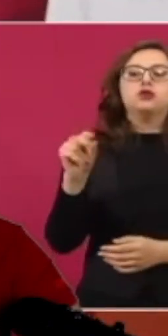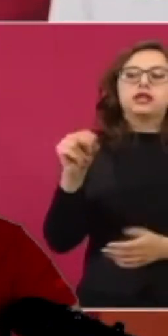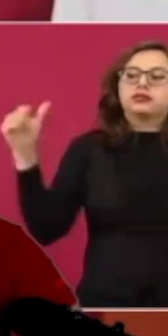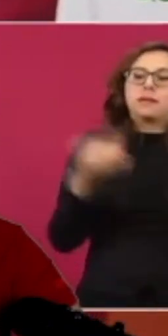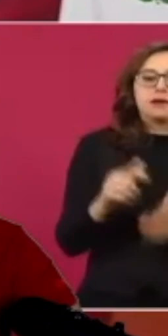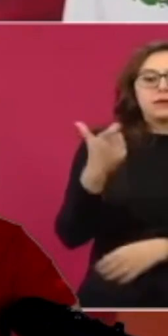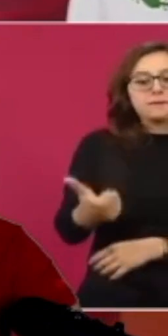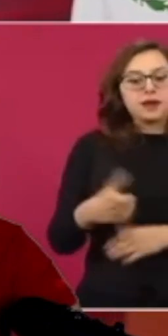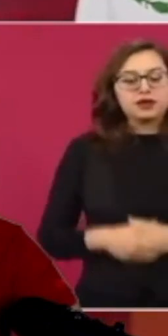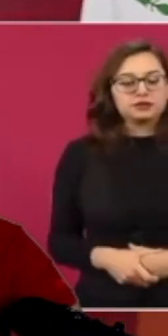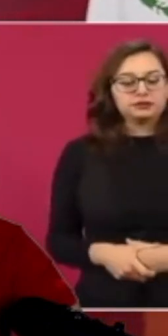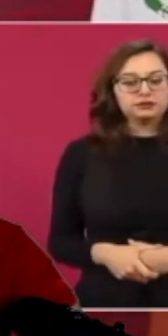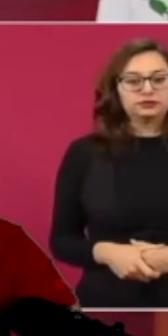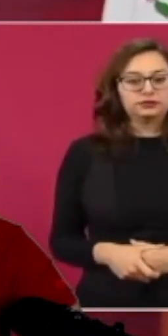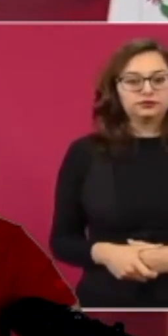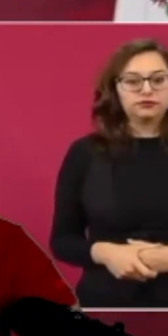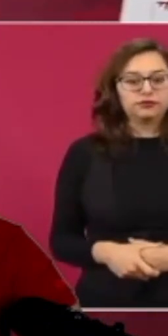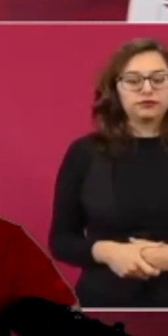Tardan 3 años,